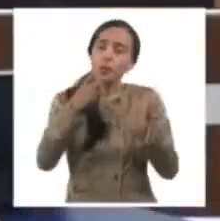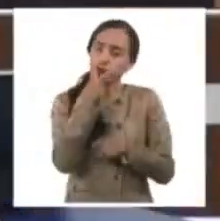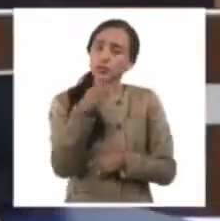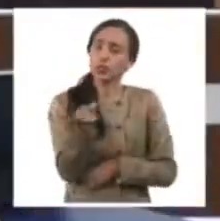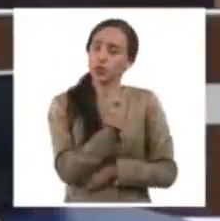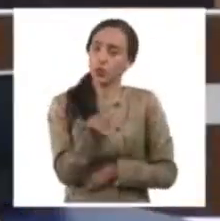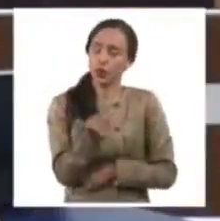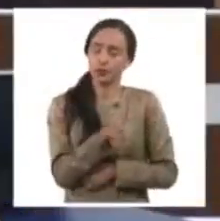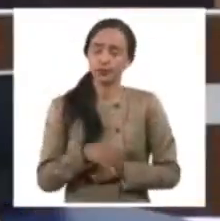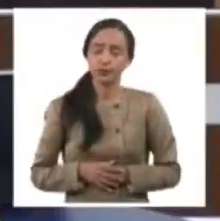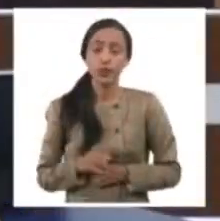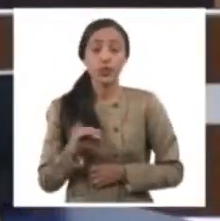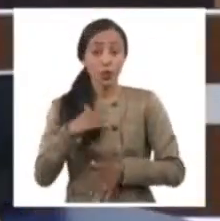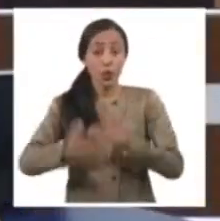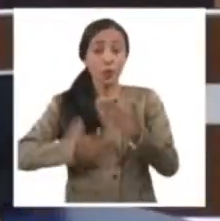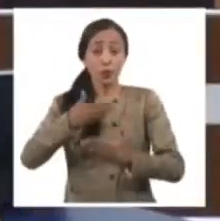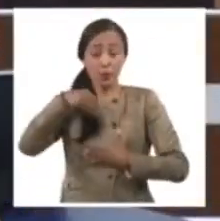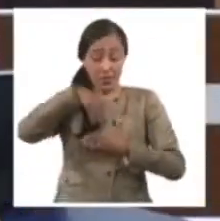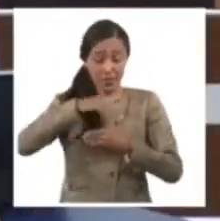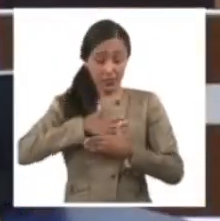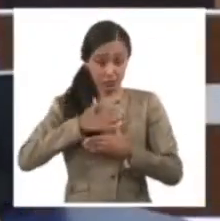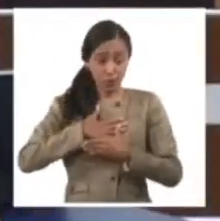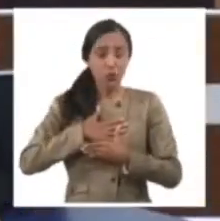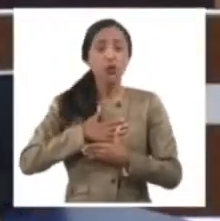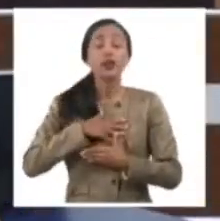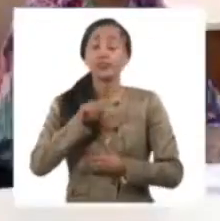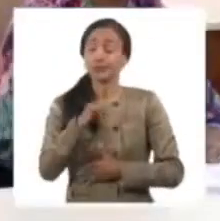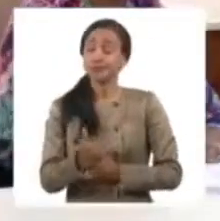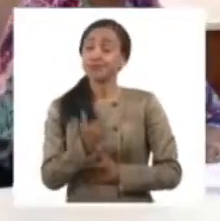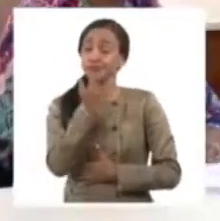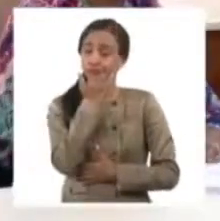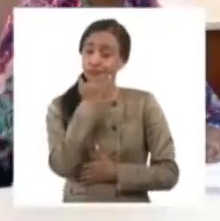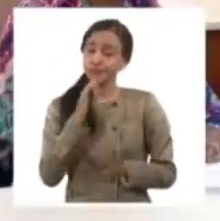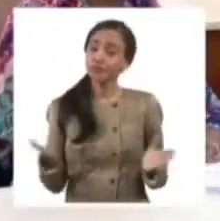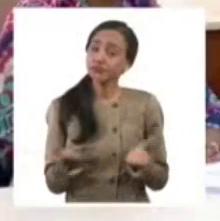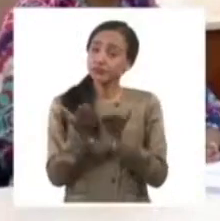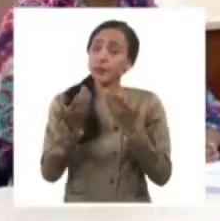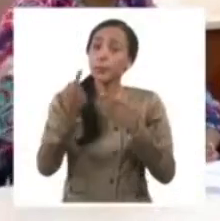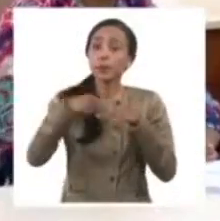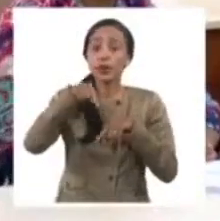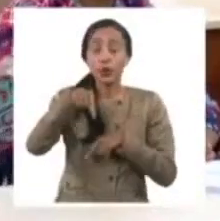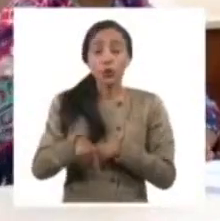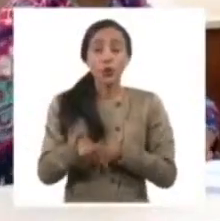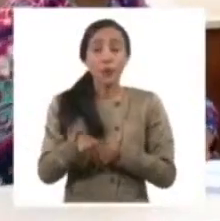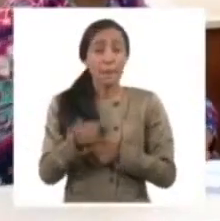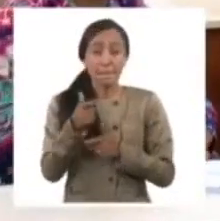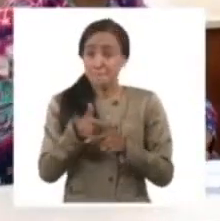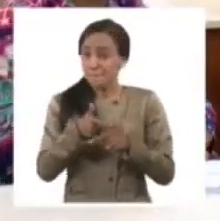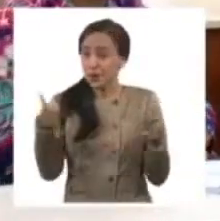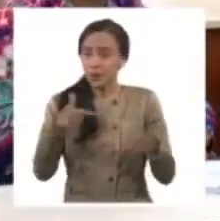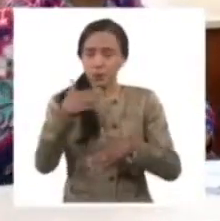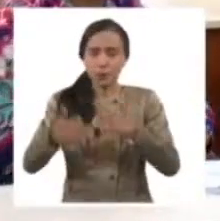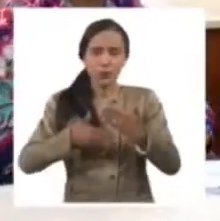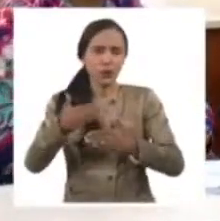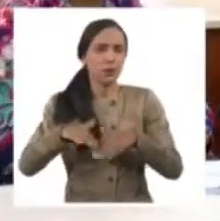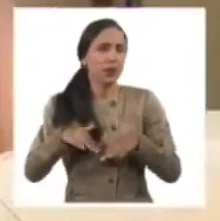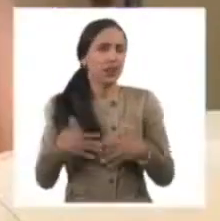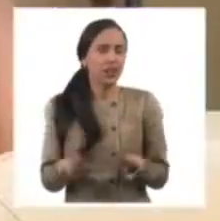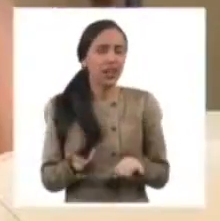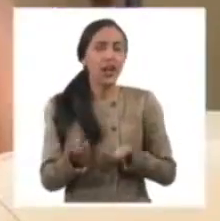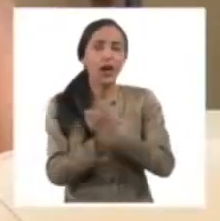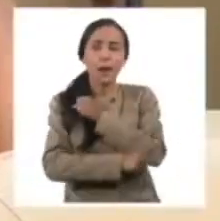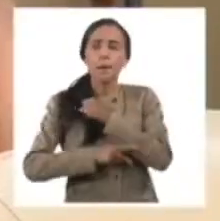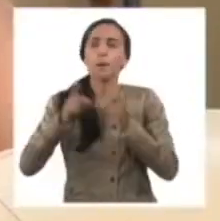las insuficiencias internas inciden de forma negativa en el desarrollo, hoy las mayores limitaciones las impone al país